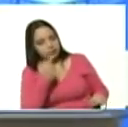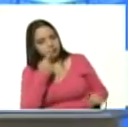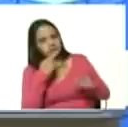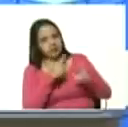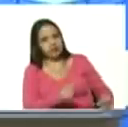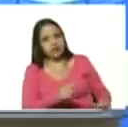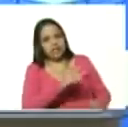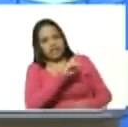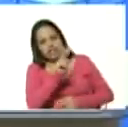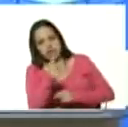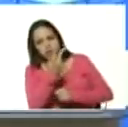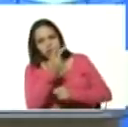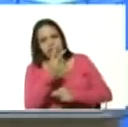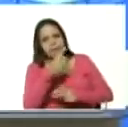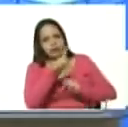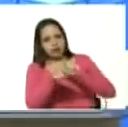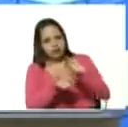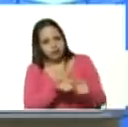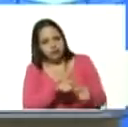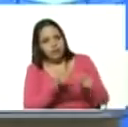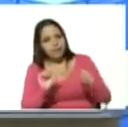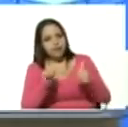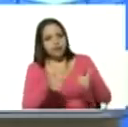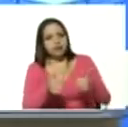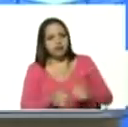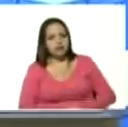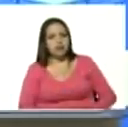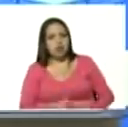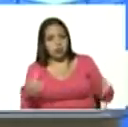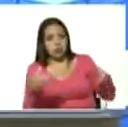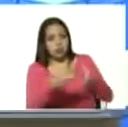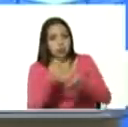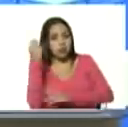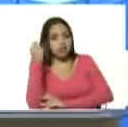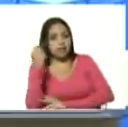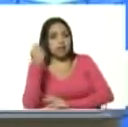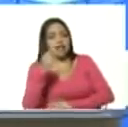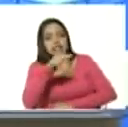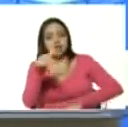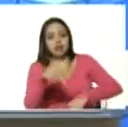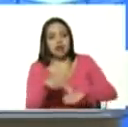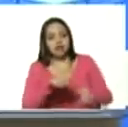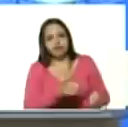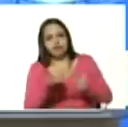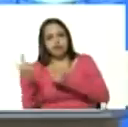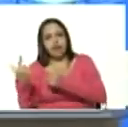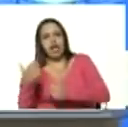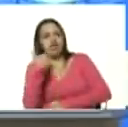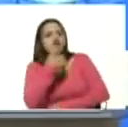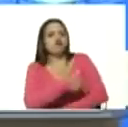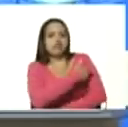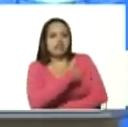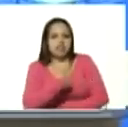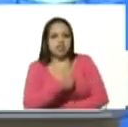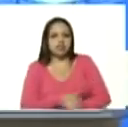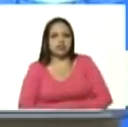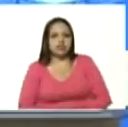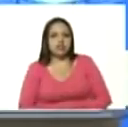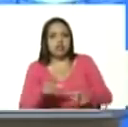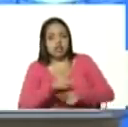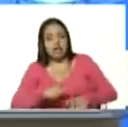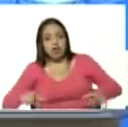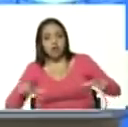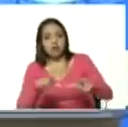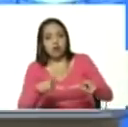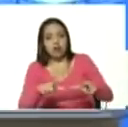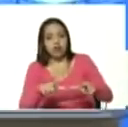la segunda parte de su pregunta, Brian. Una delegación del Parlamento venezolano se dirigió a Ginebra, Suiza, que es la sede, allí está la